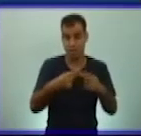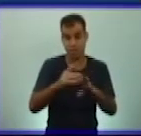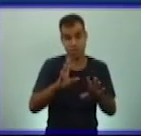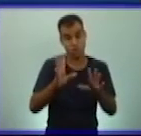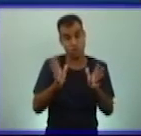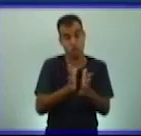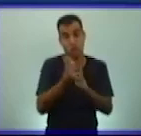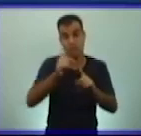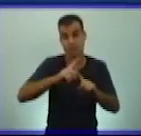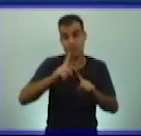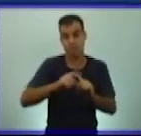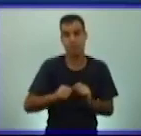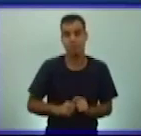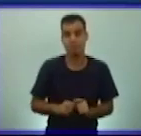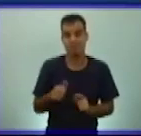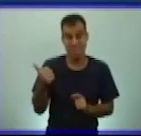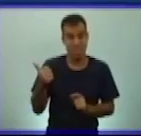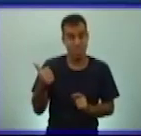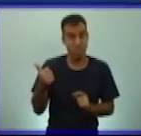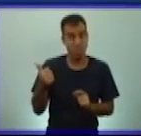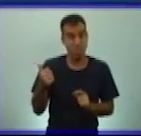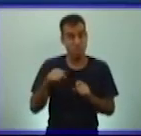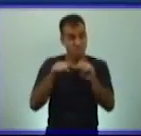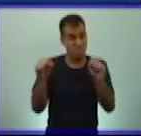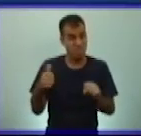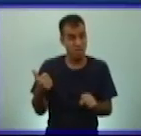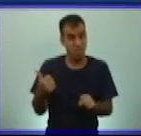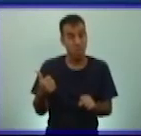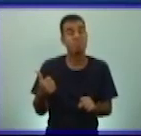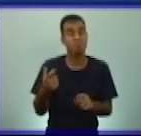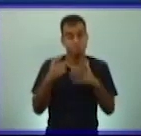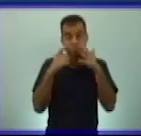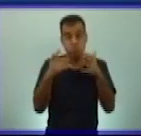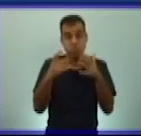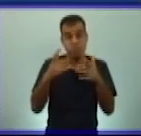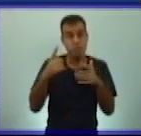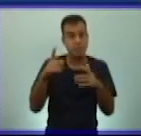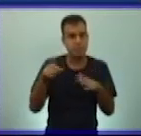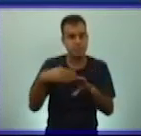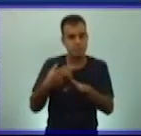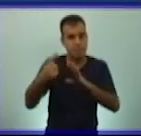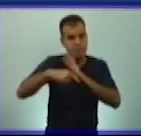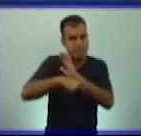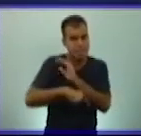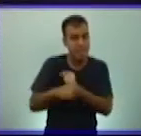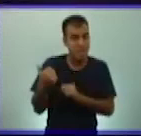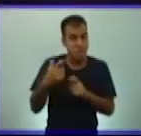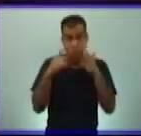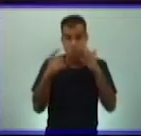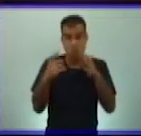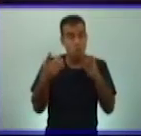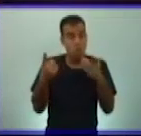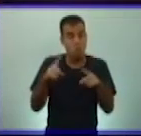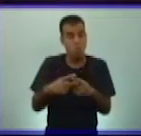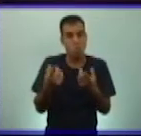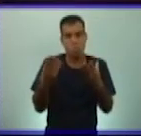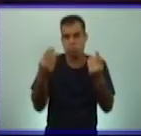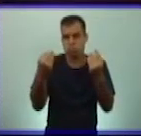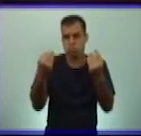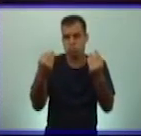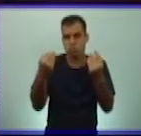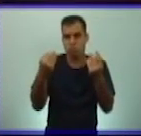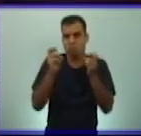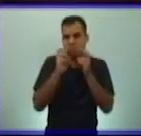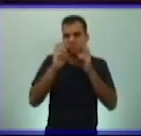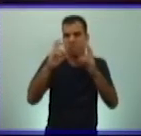de los circuitos es bien importante y estaríamos profundizando, y es un tema bien importante porque tiene múltiples aplicaciones a